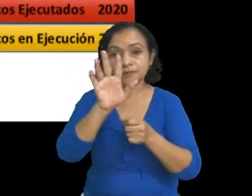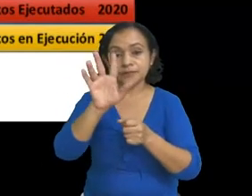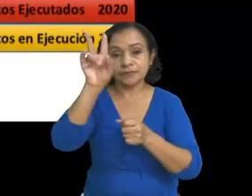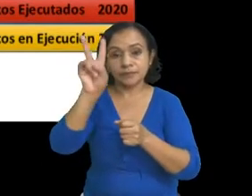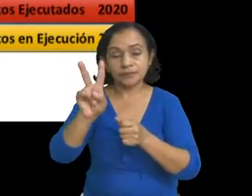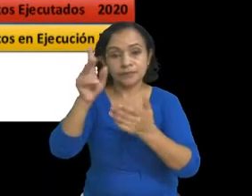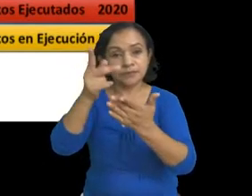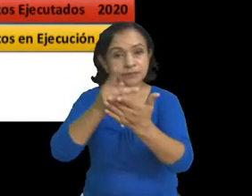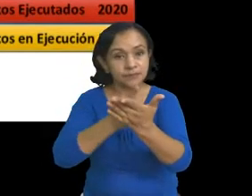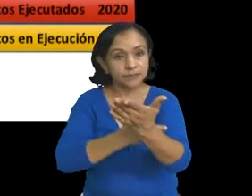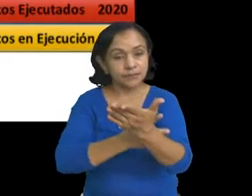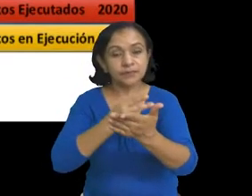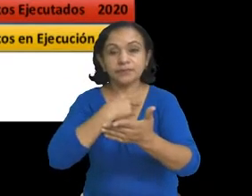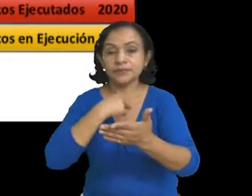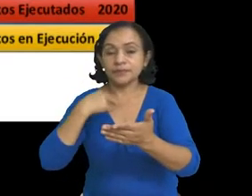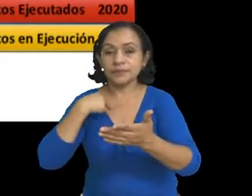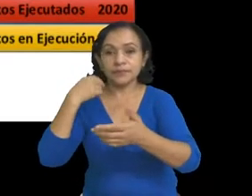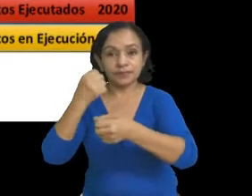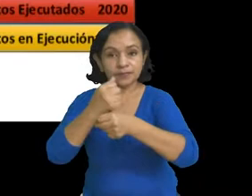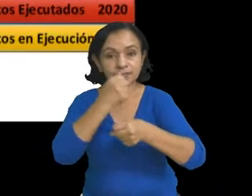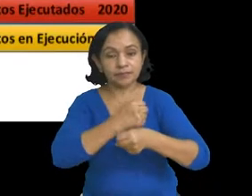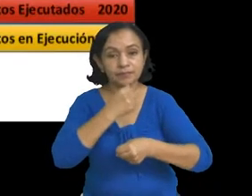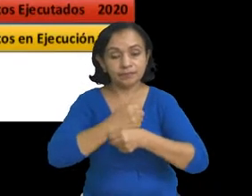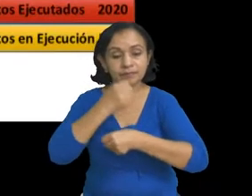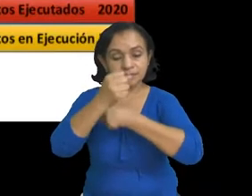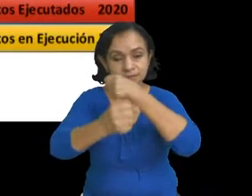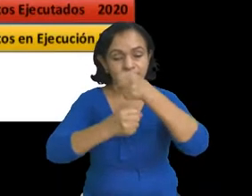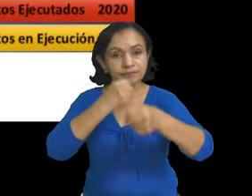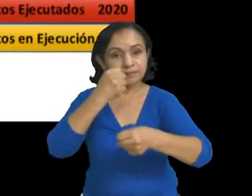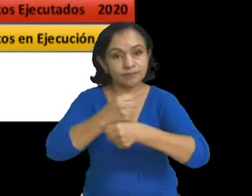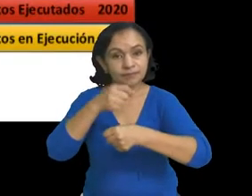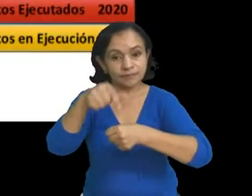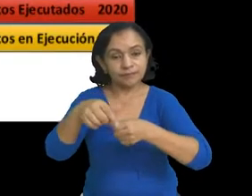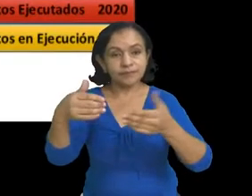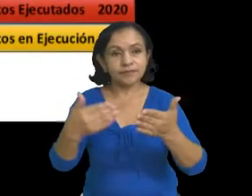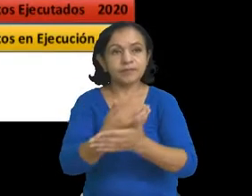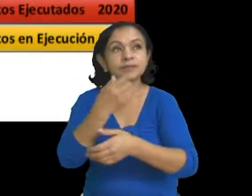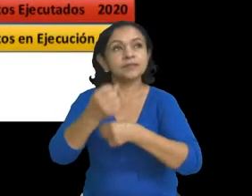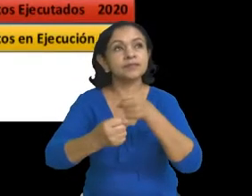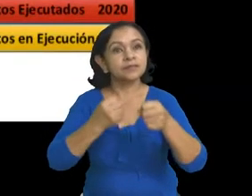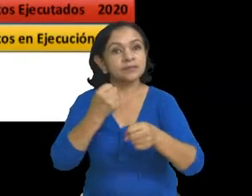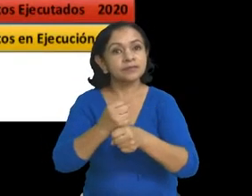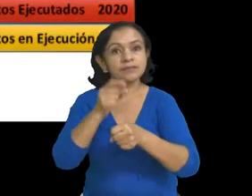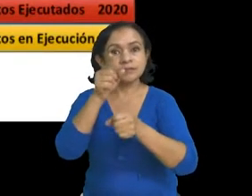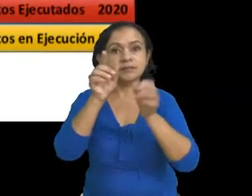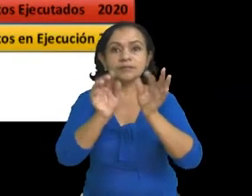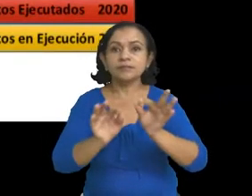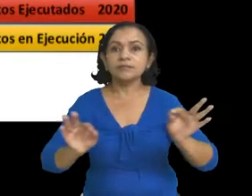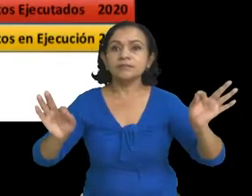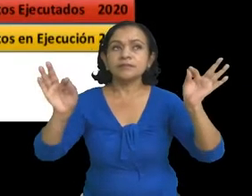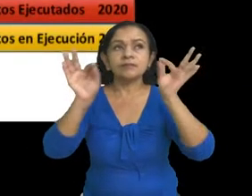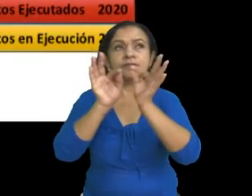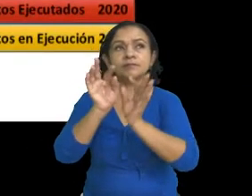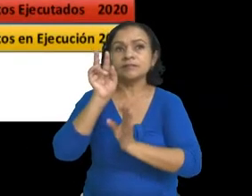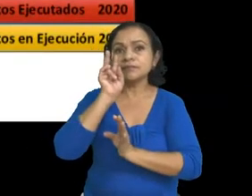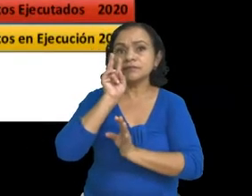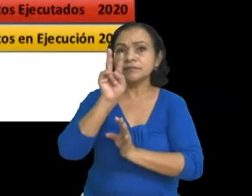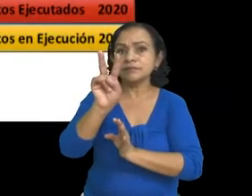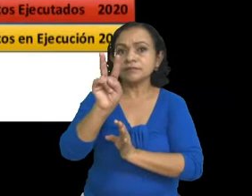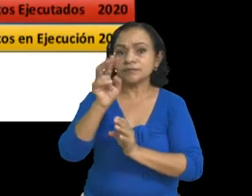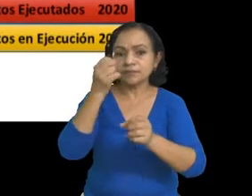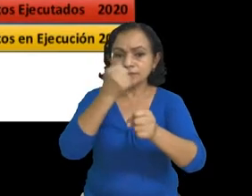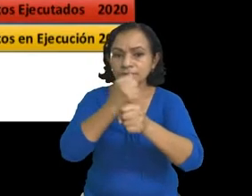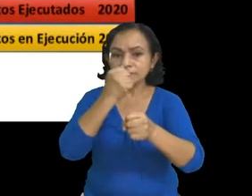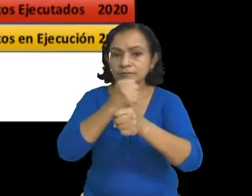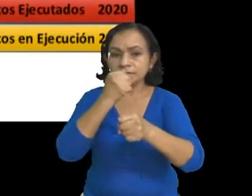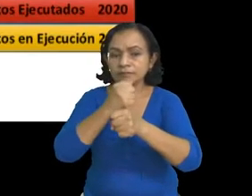los proyectos que se han ejecutado en este año. Y eso es importante. Allí lo que vemos en pantalla es un flujo de trabajo,